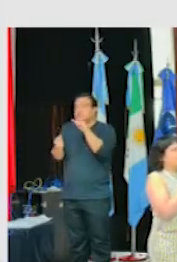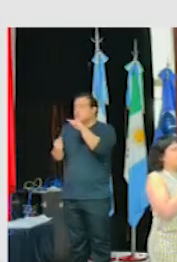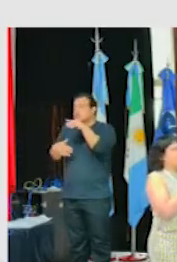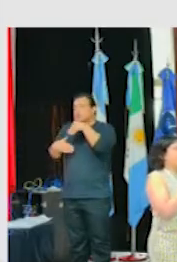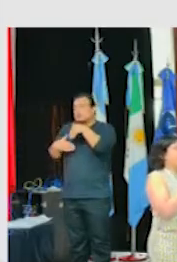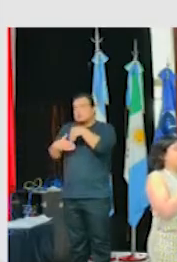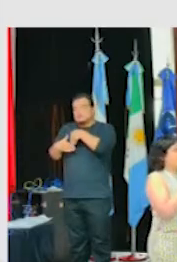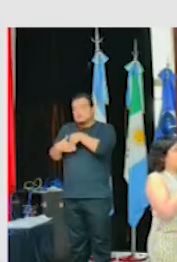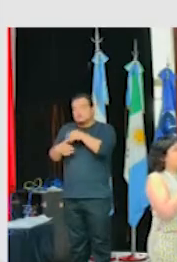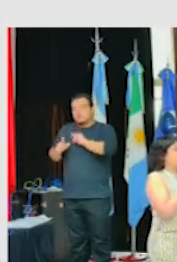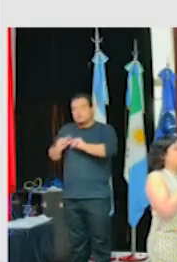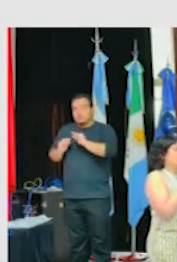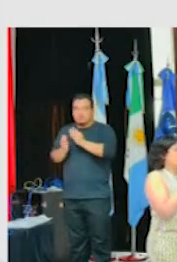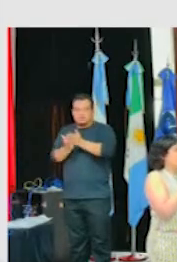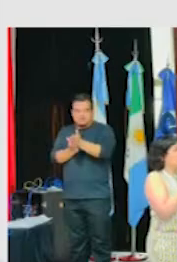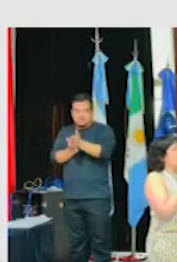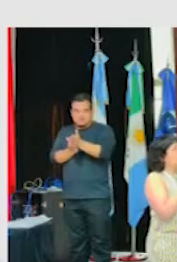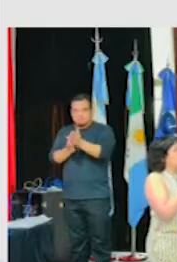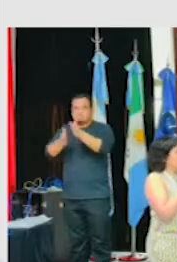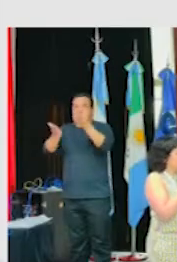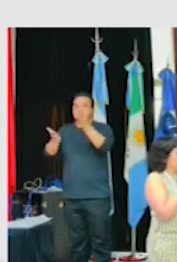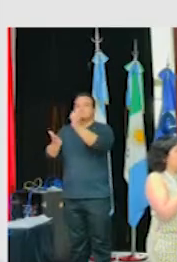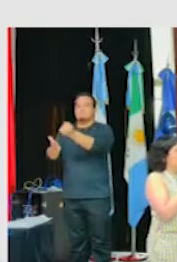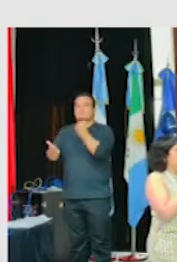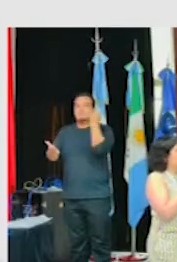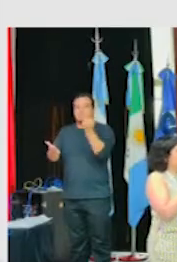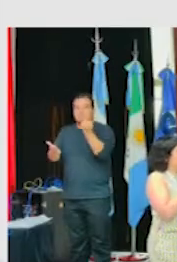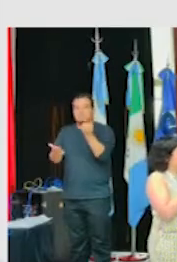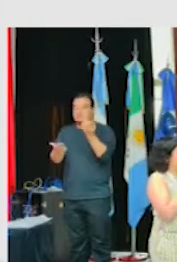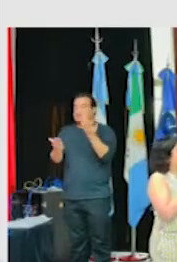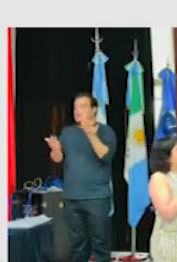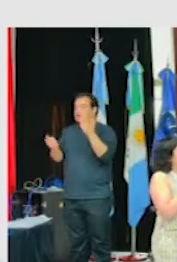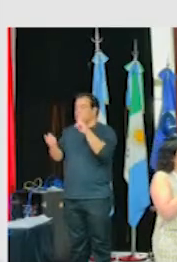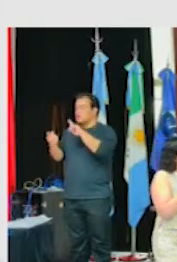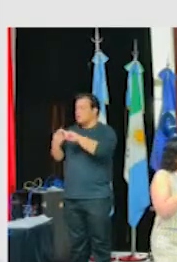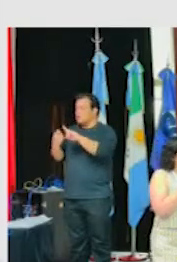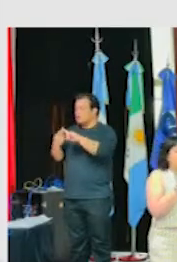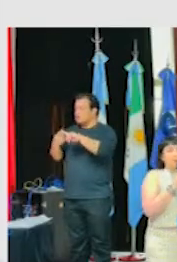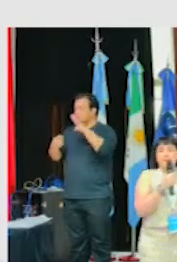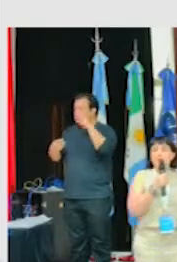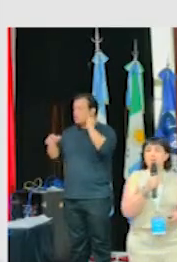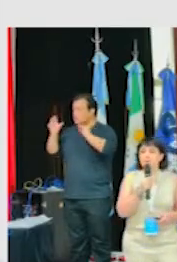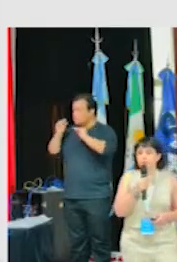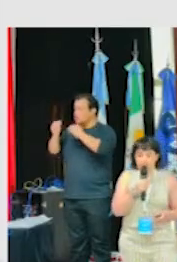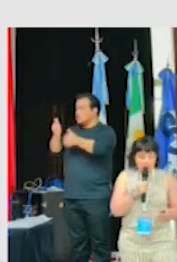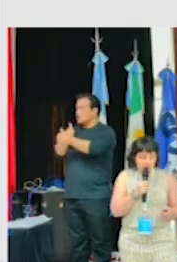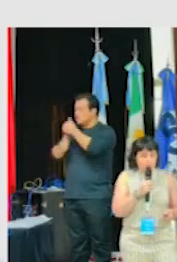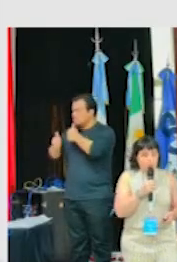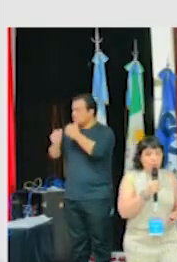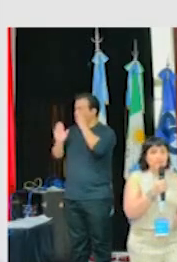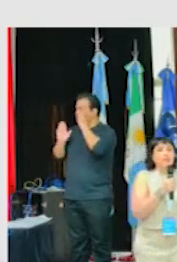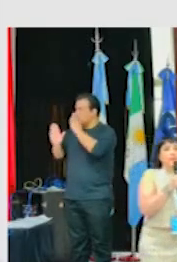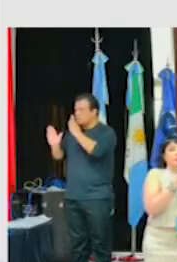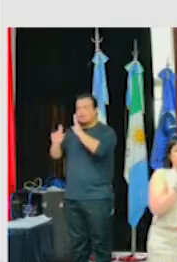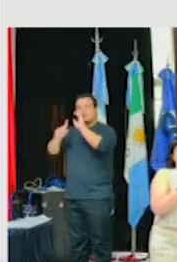que necesita escucha activa, contención, empatía, mirada integral, quizás un enfoque